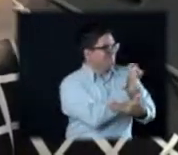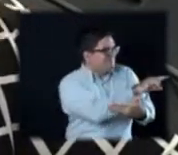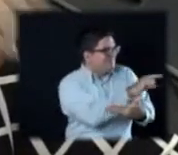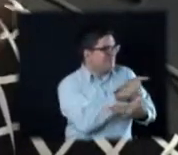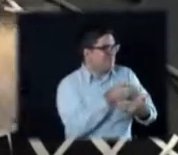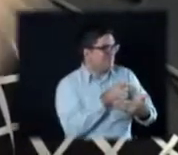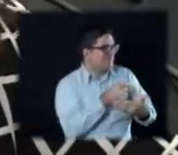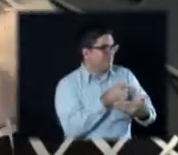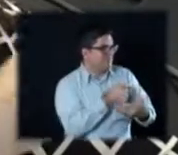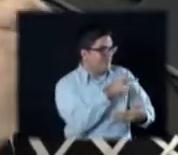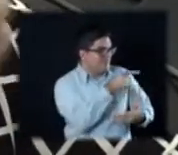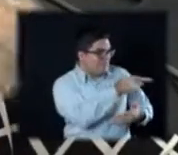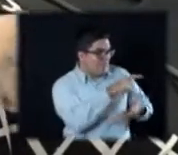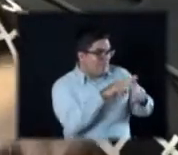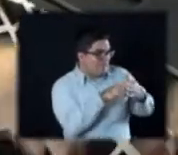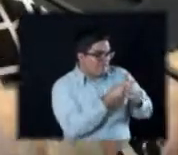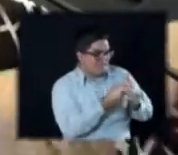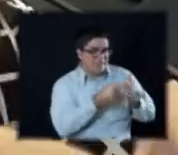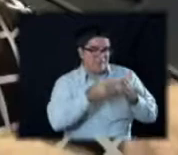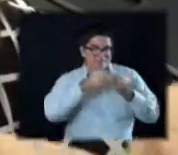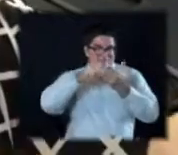le pregunté a